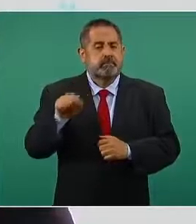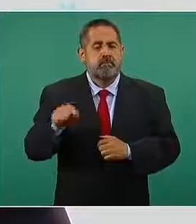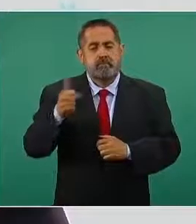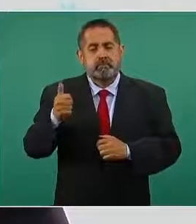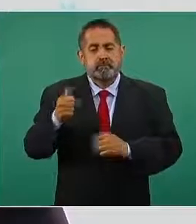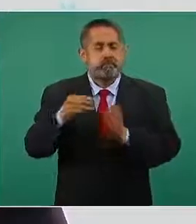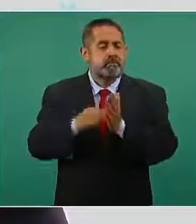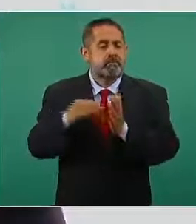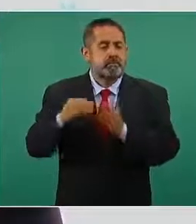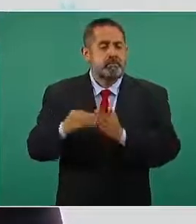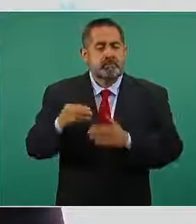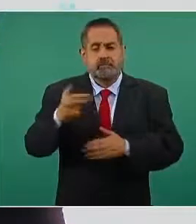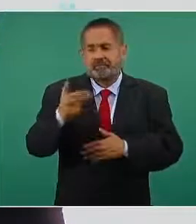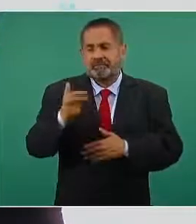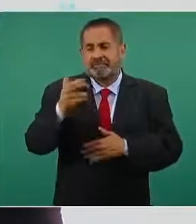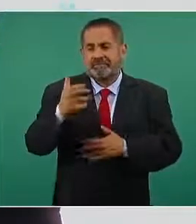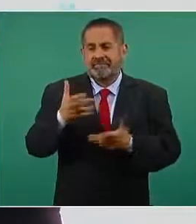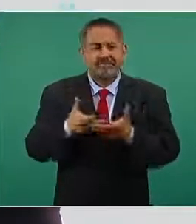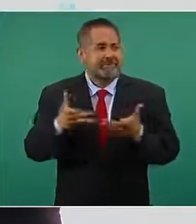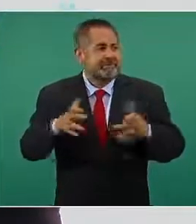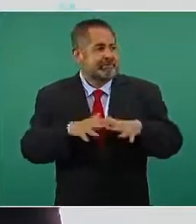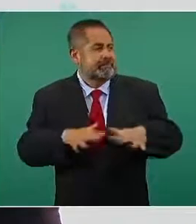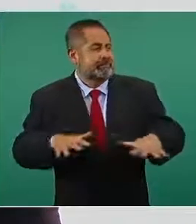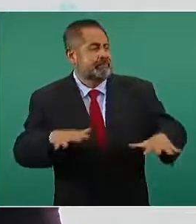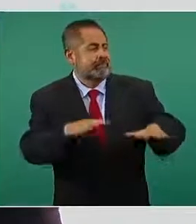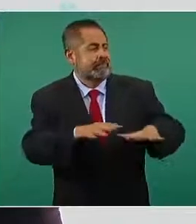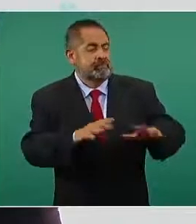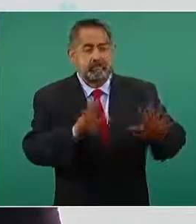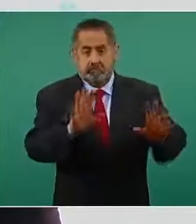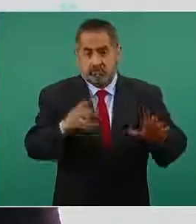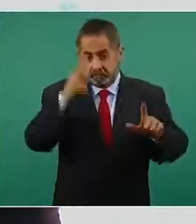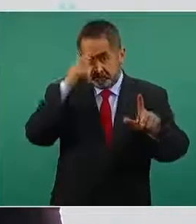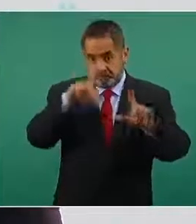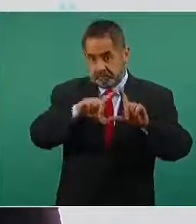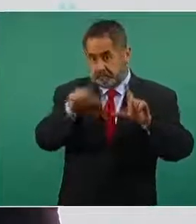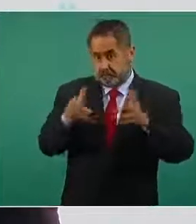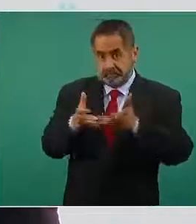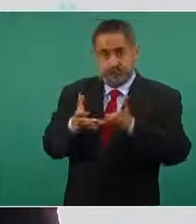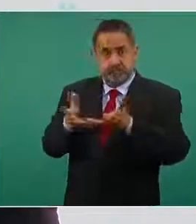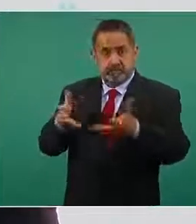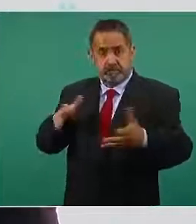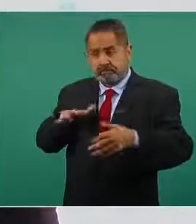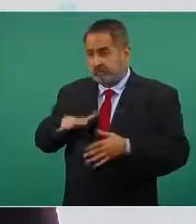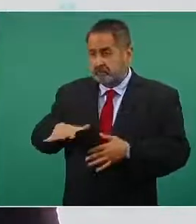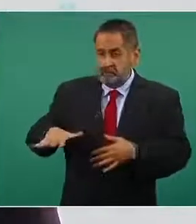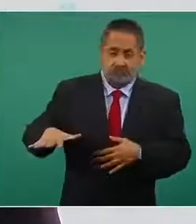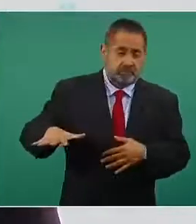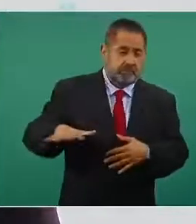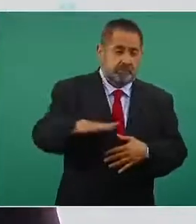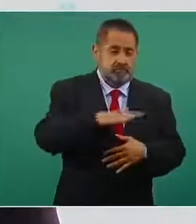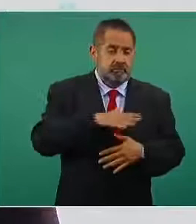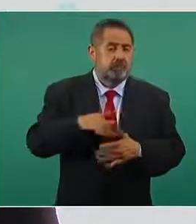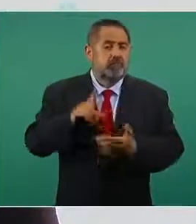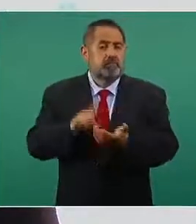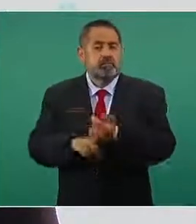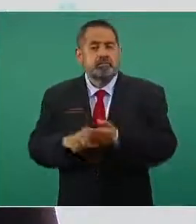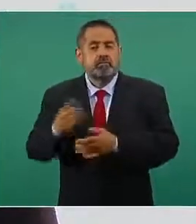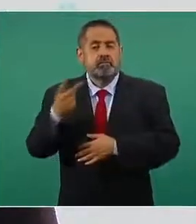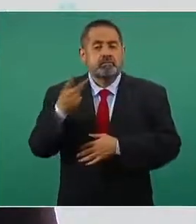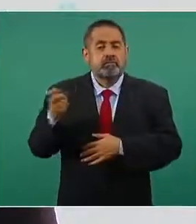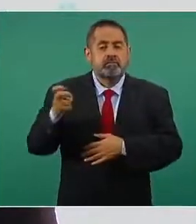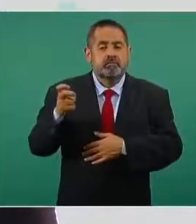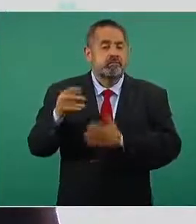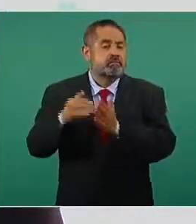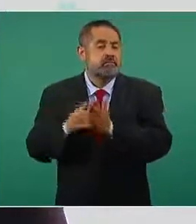117.6 millones de hectáreas. Comentarles que nuestro país en territorio en suelo, superficie terrestre, tiene